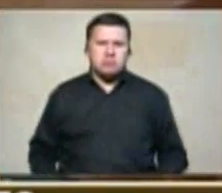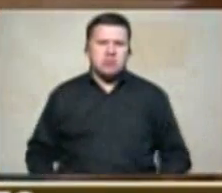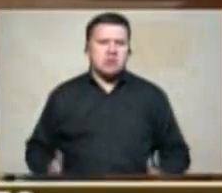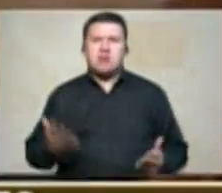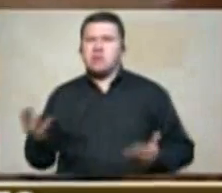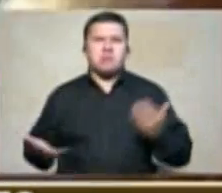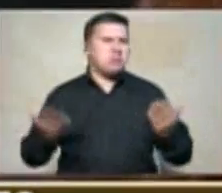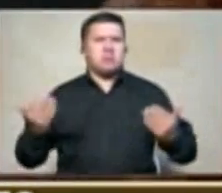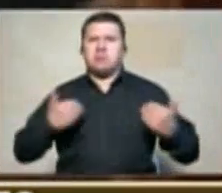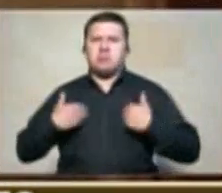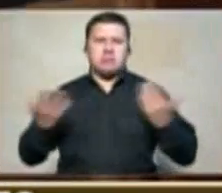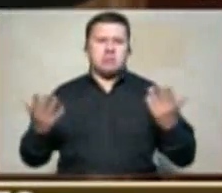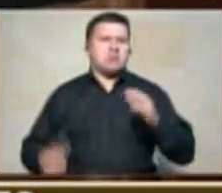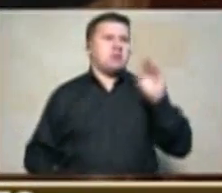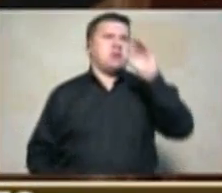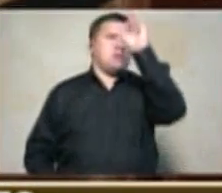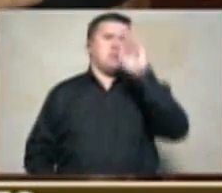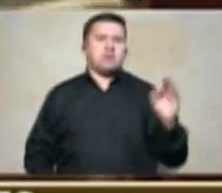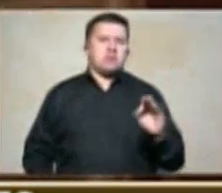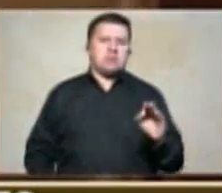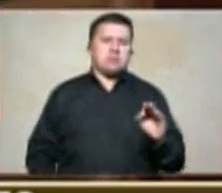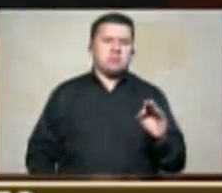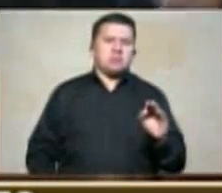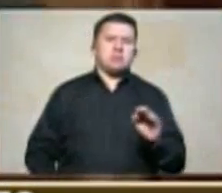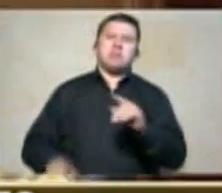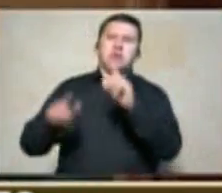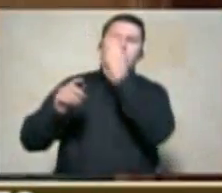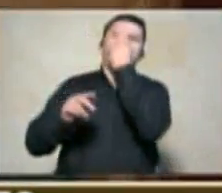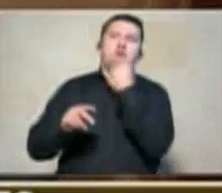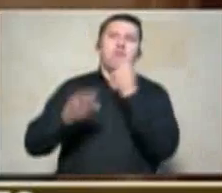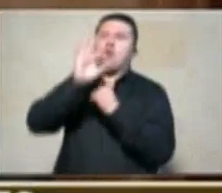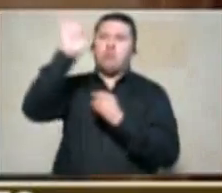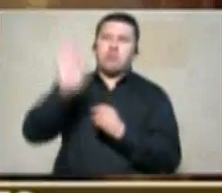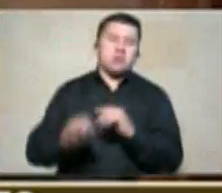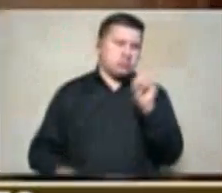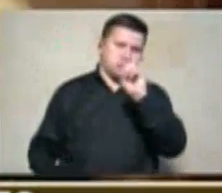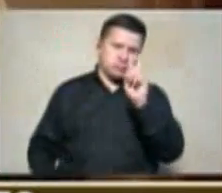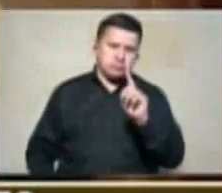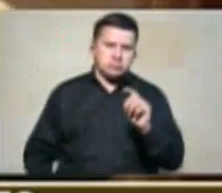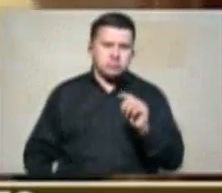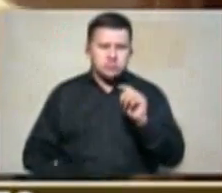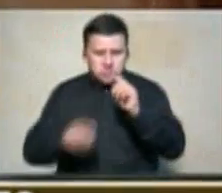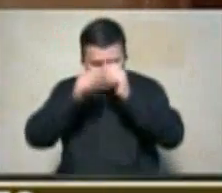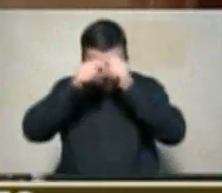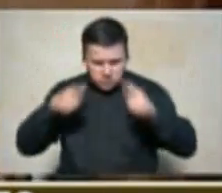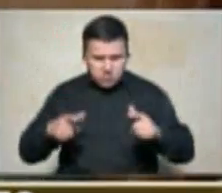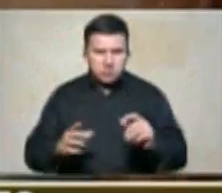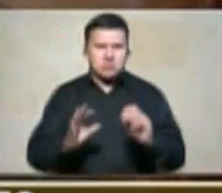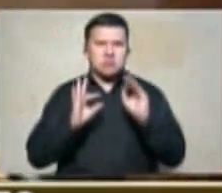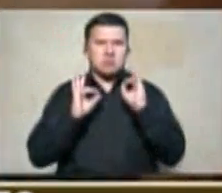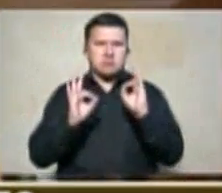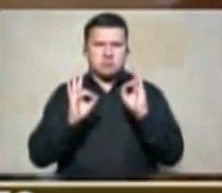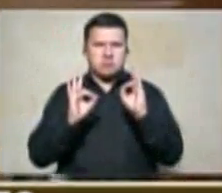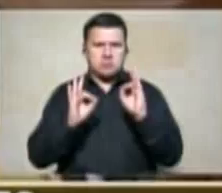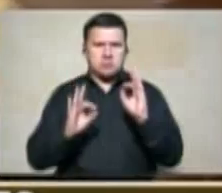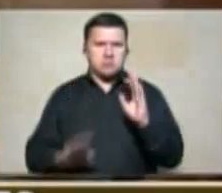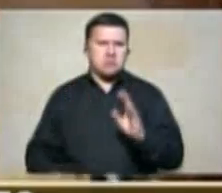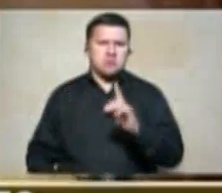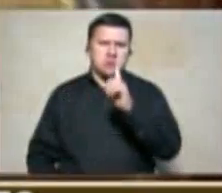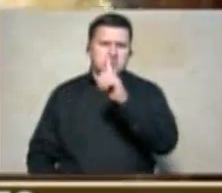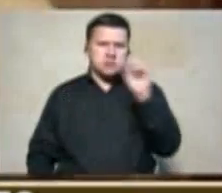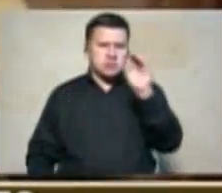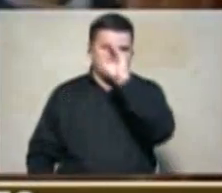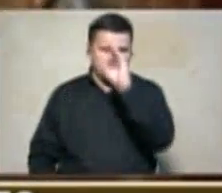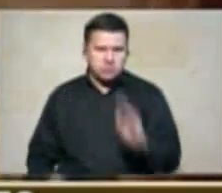No, el Estado tiene que garantizar que en un 100% se cumpla. El gobierno no tiene ese